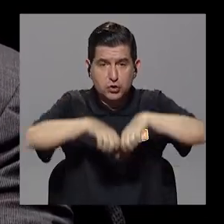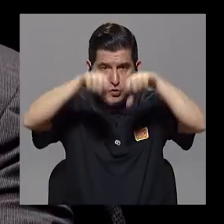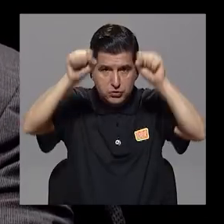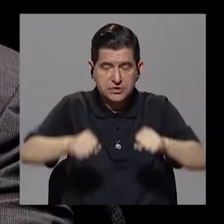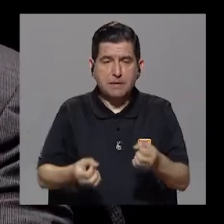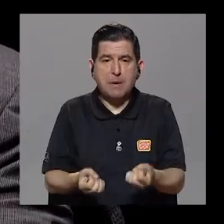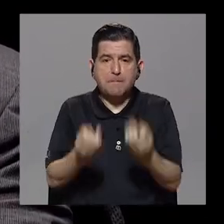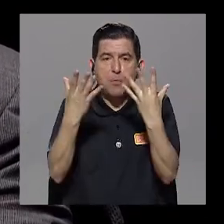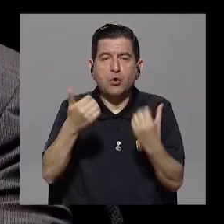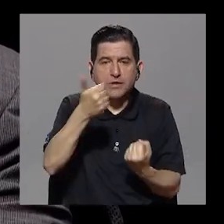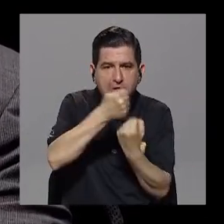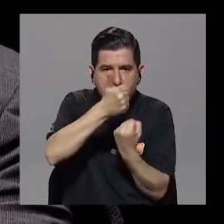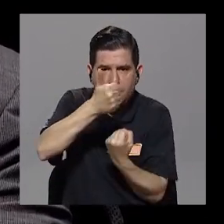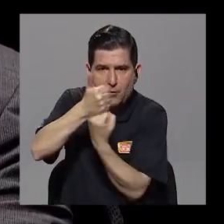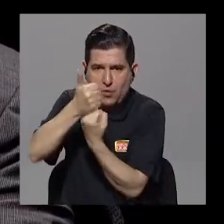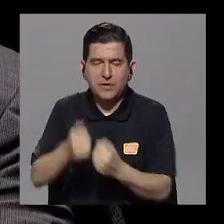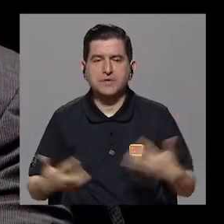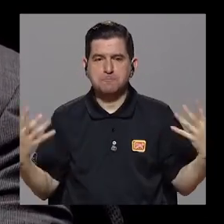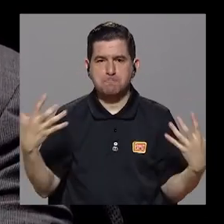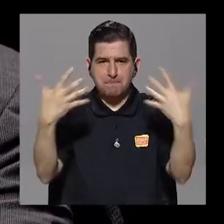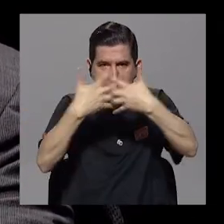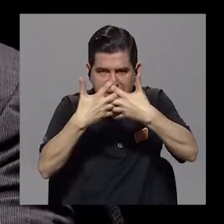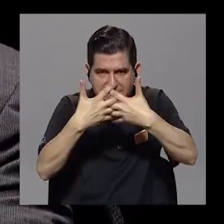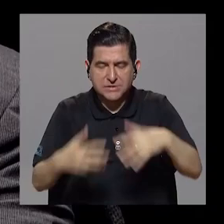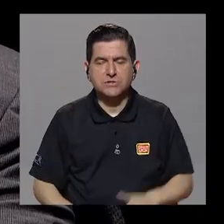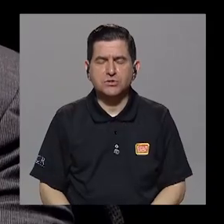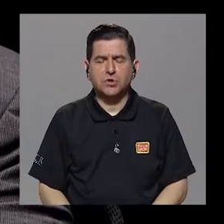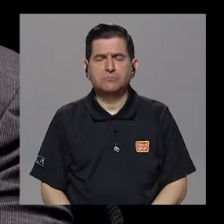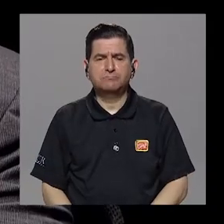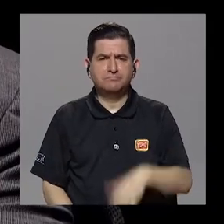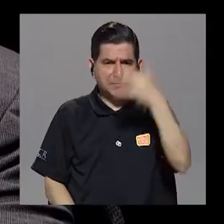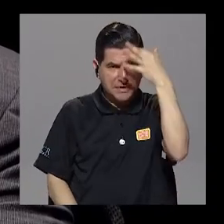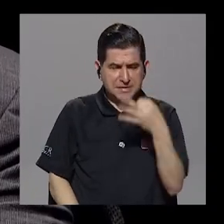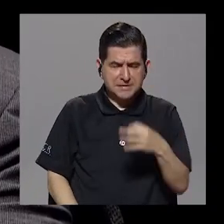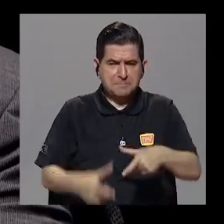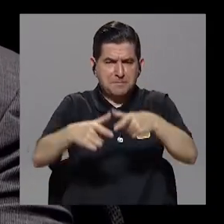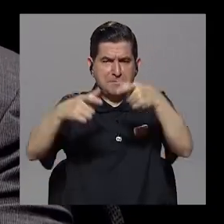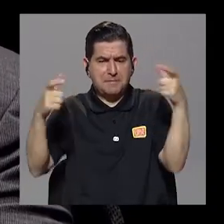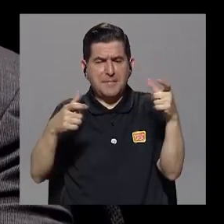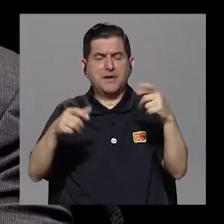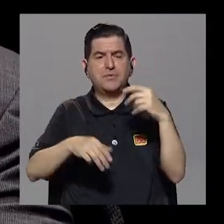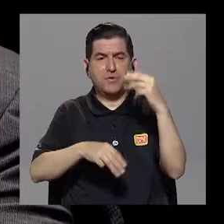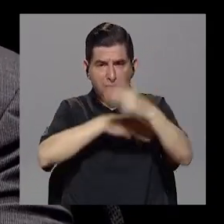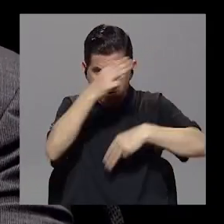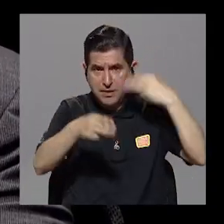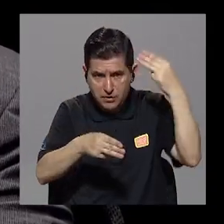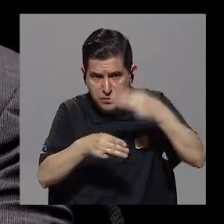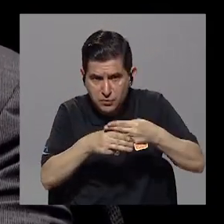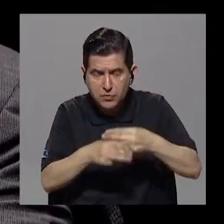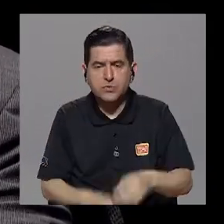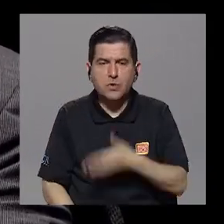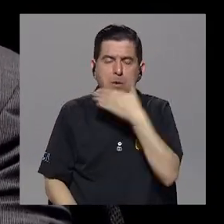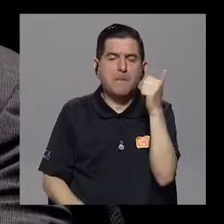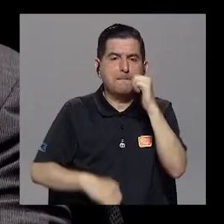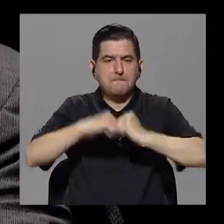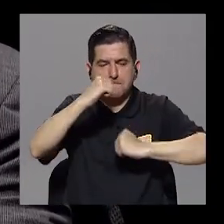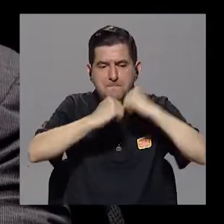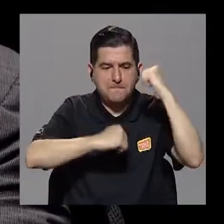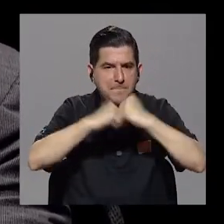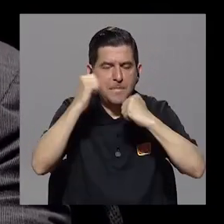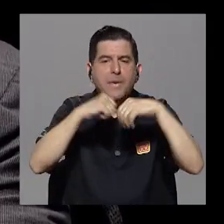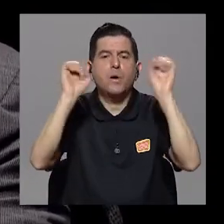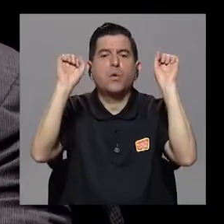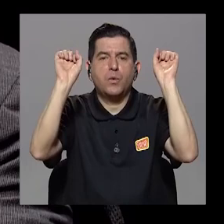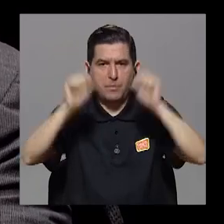un sistema multipilar, mixto, que es considerado en la mayor parte del mundo la mejor